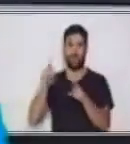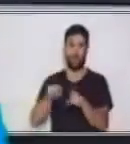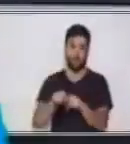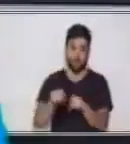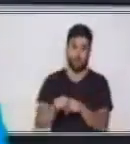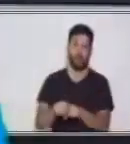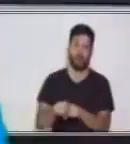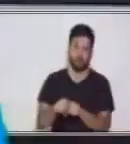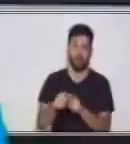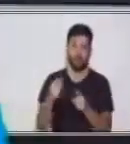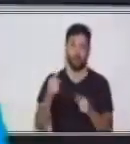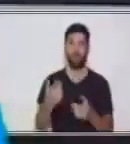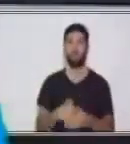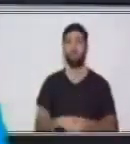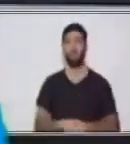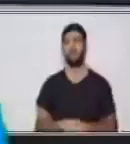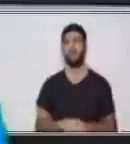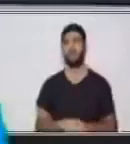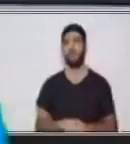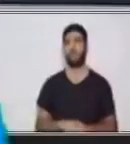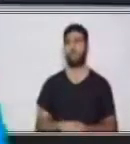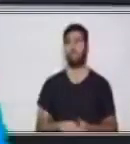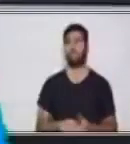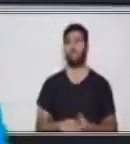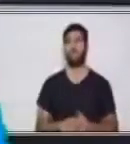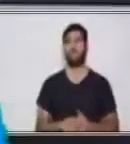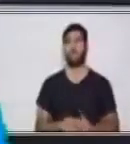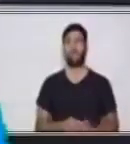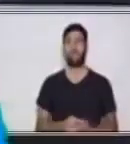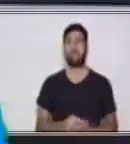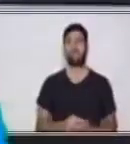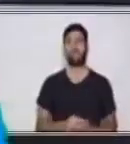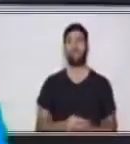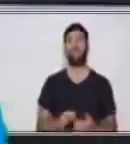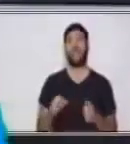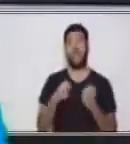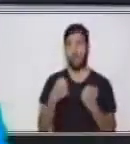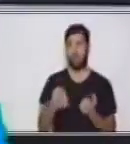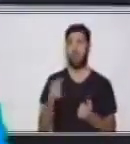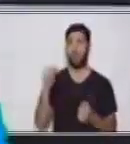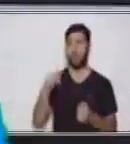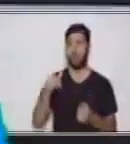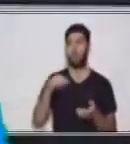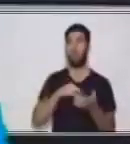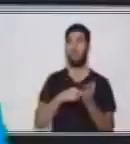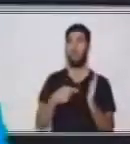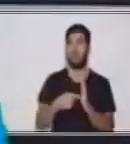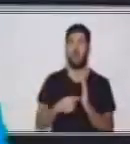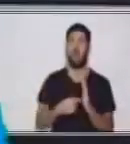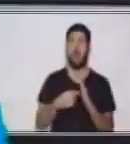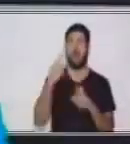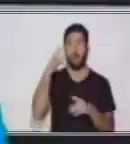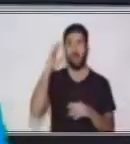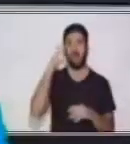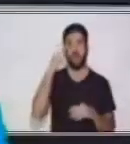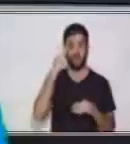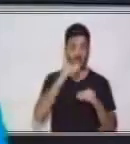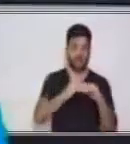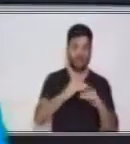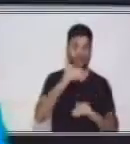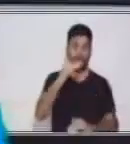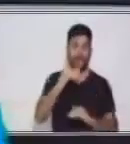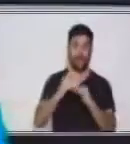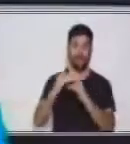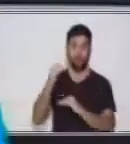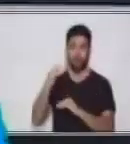centígrado significa grados Celsius, que es una unidad de la temperatura